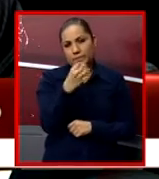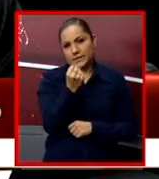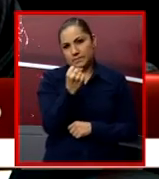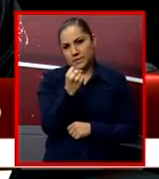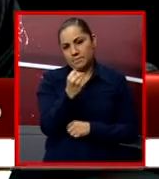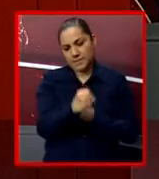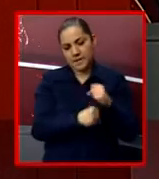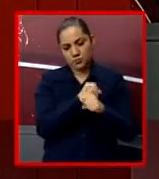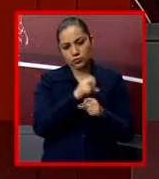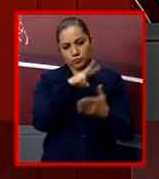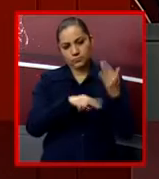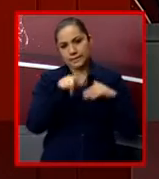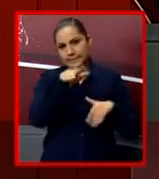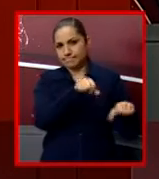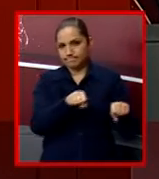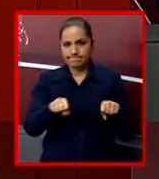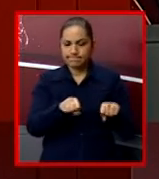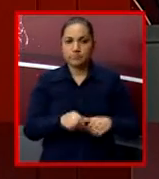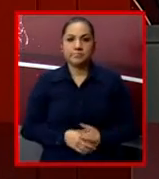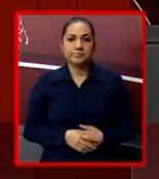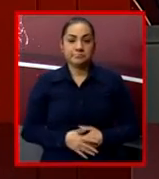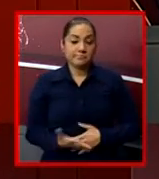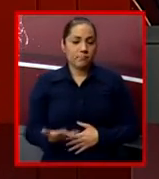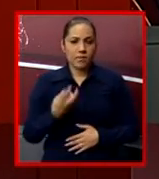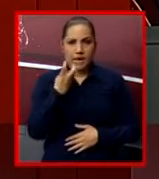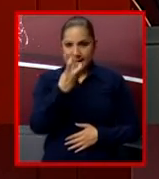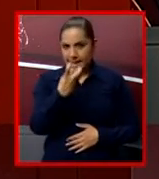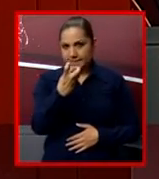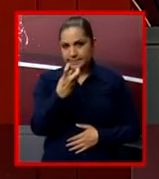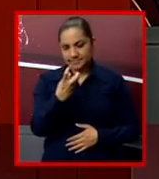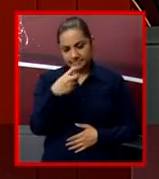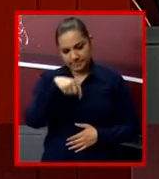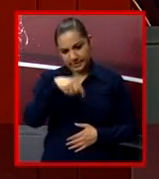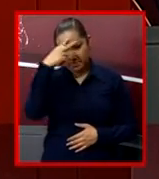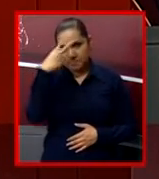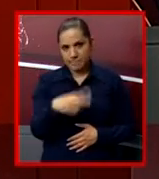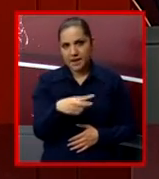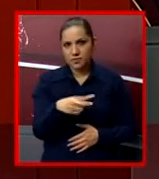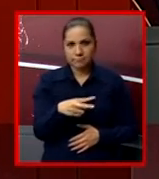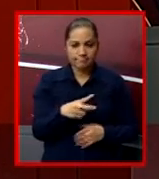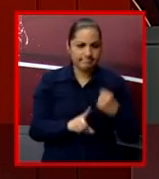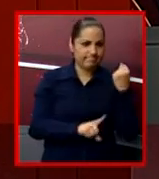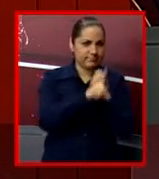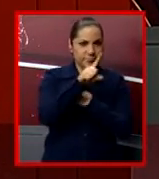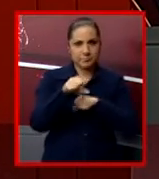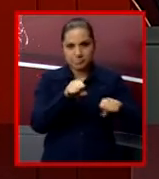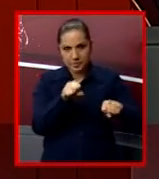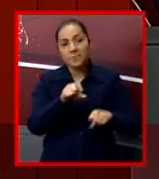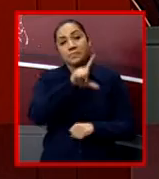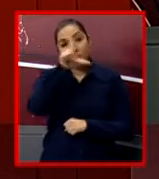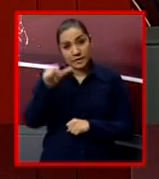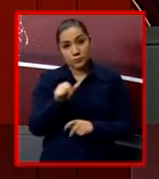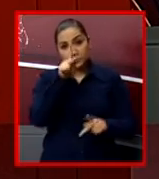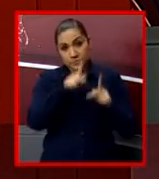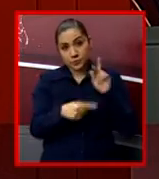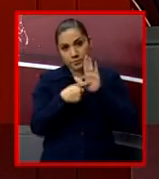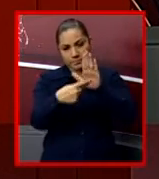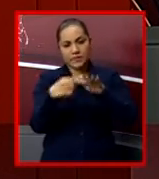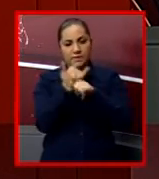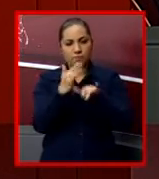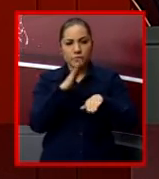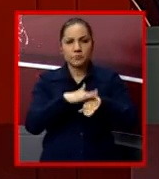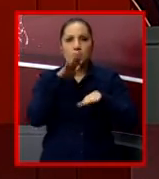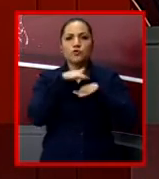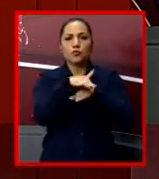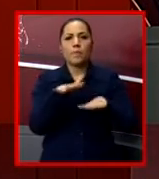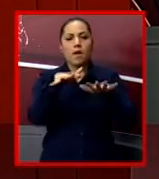septiembre. Así se vivió la emergencia y los pronunciamientos en el Senado mexicano. Al regreso tenemos más de la sesión luctuosa